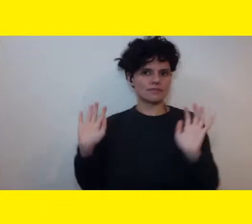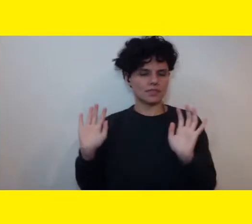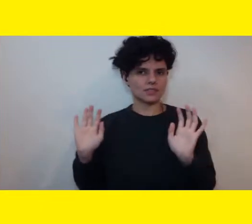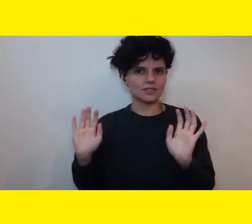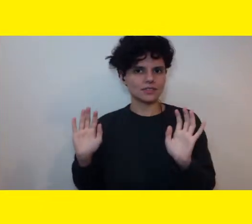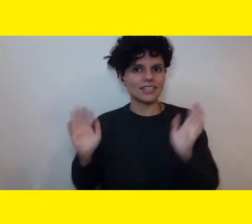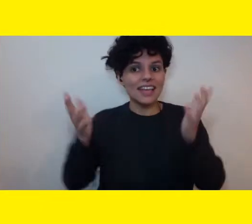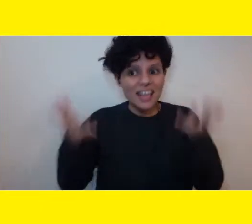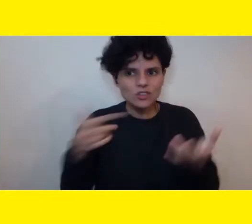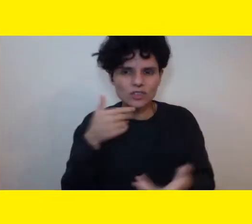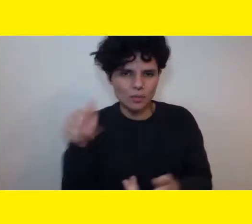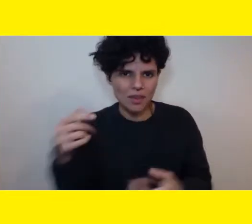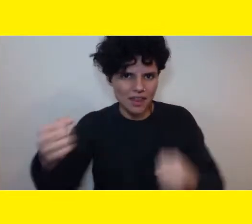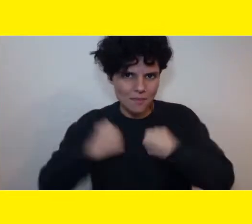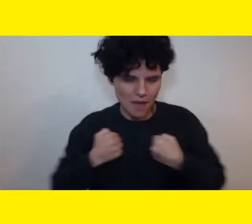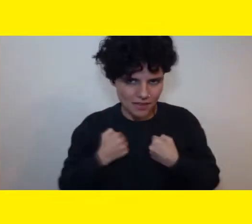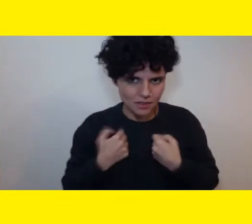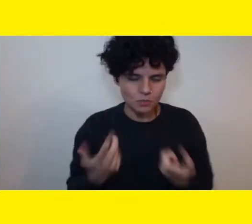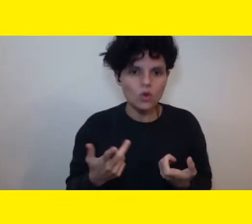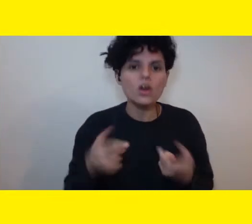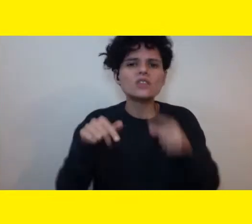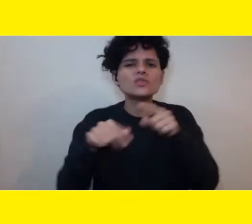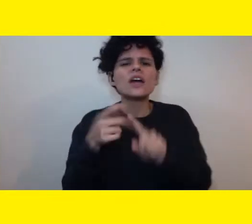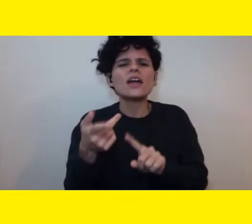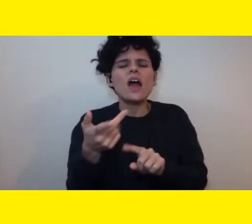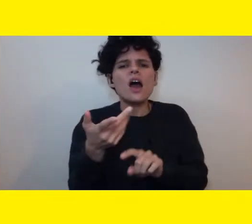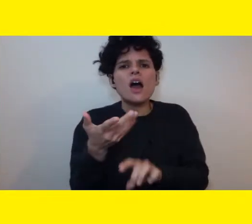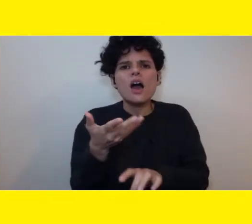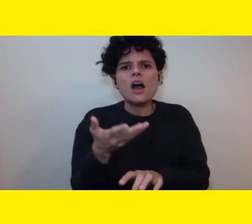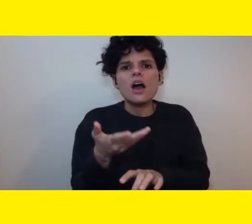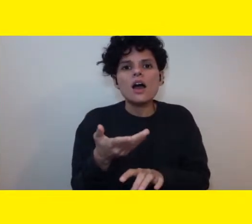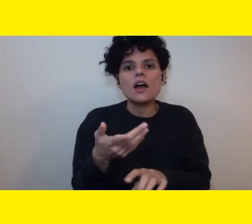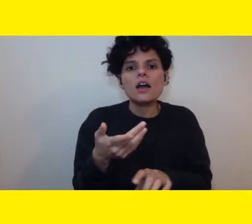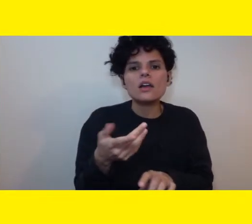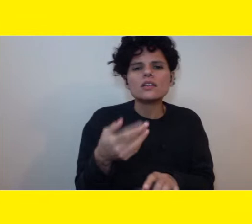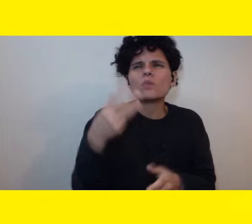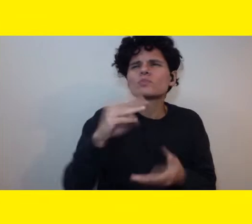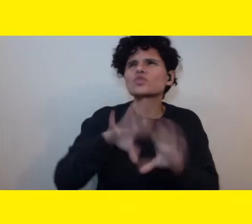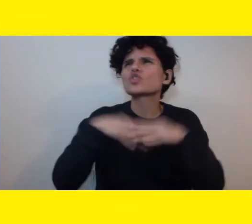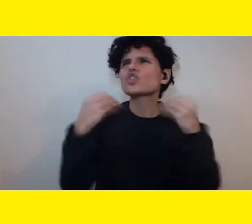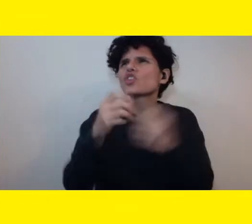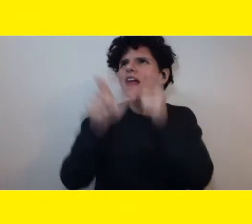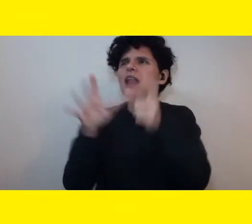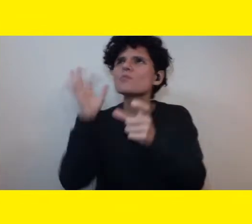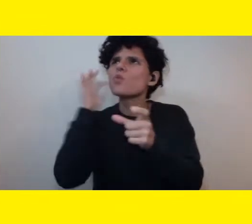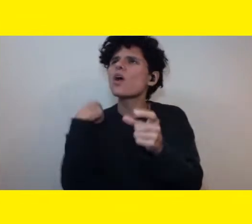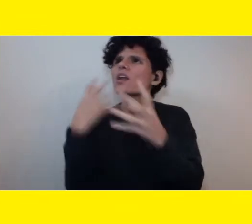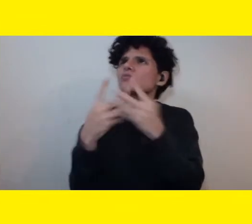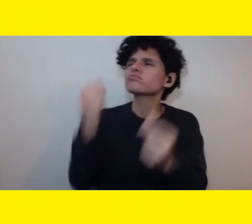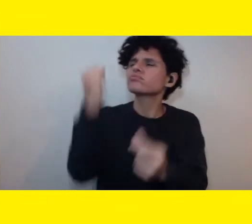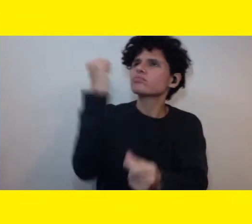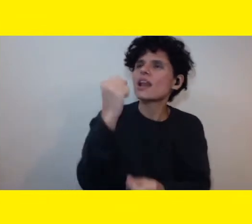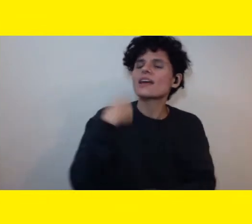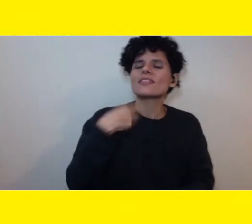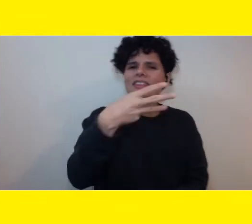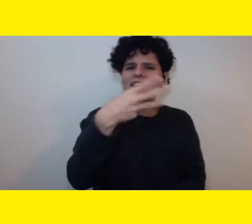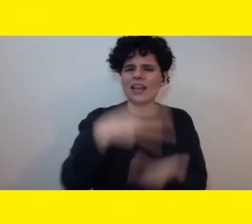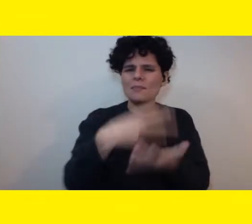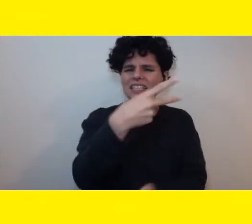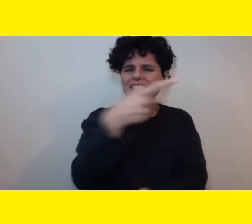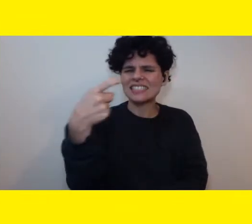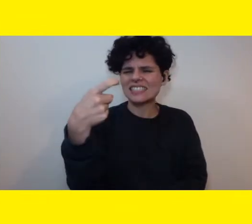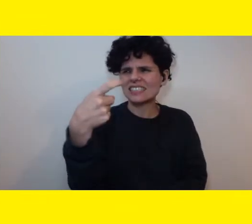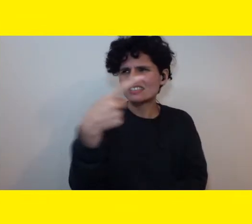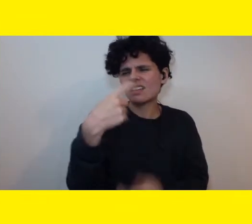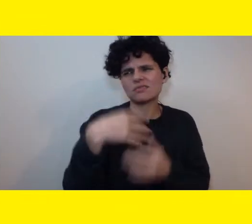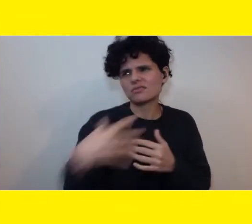víctimas entre ejecutadas y desaparecidas, de un total de 3.125 que fueron reconocidas por las comisiones de